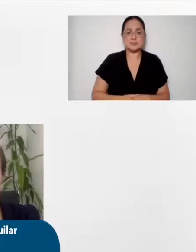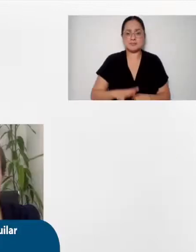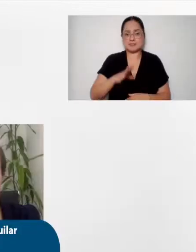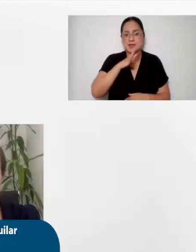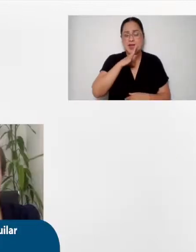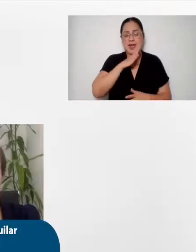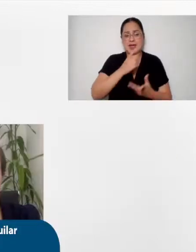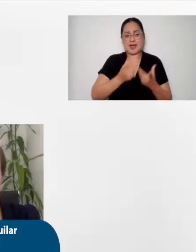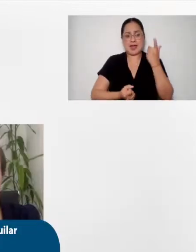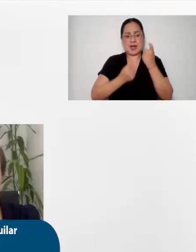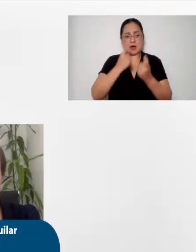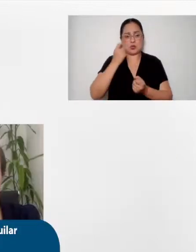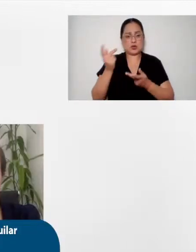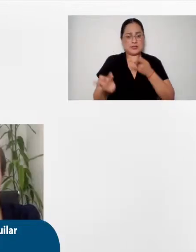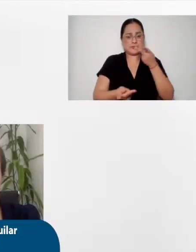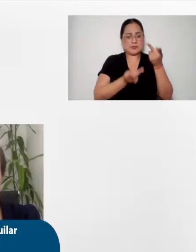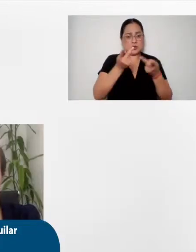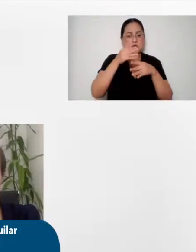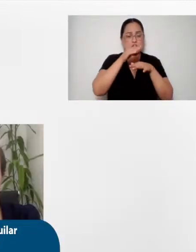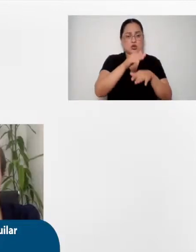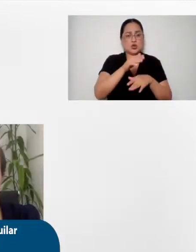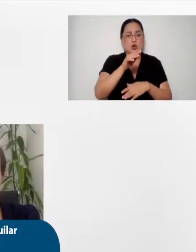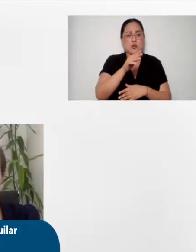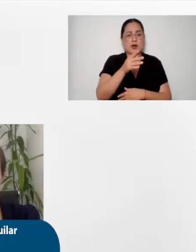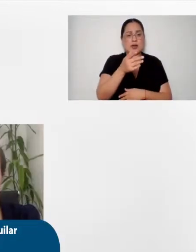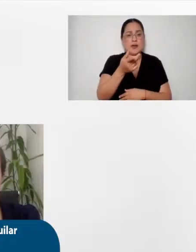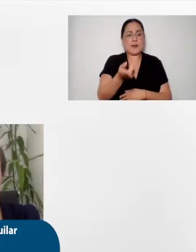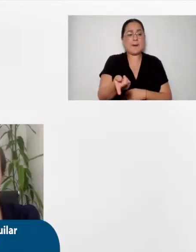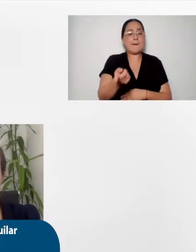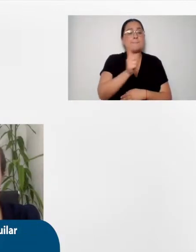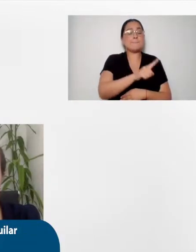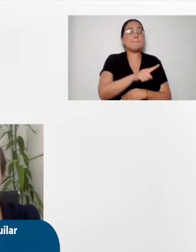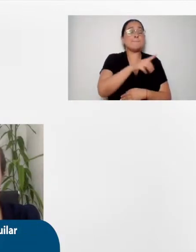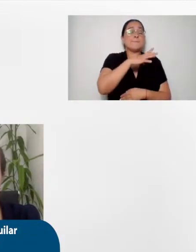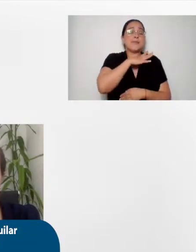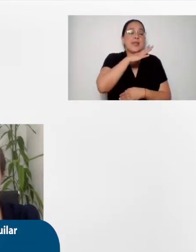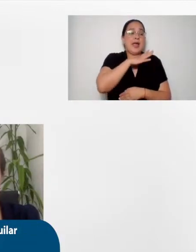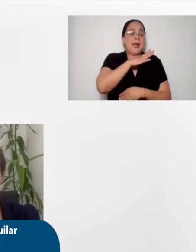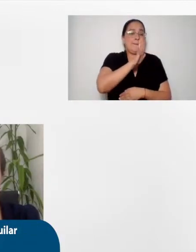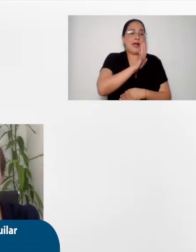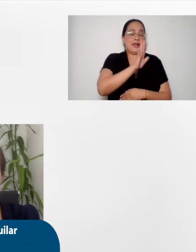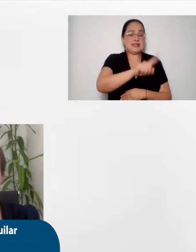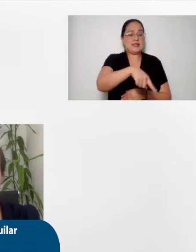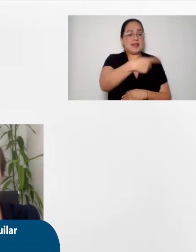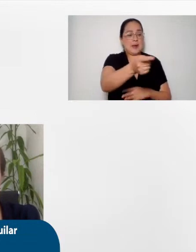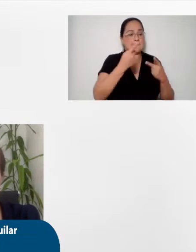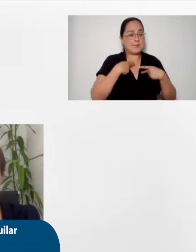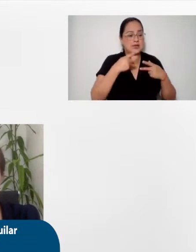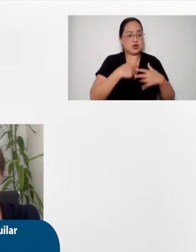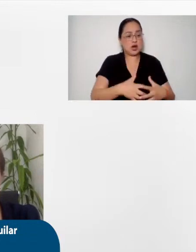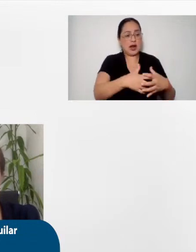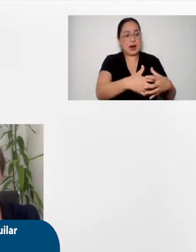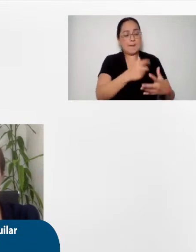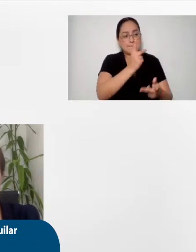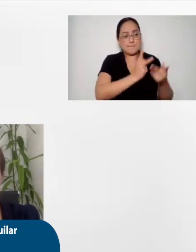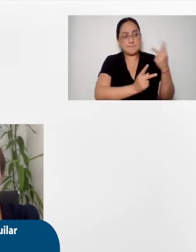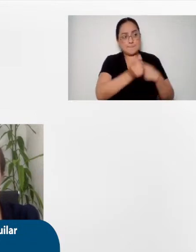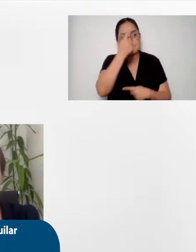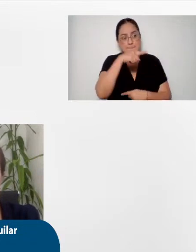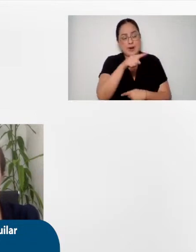preguntas sobre padres de gestación por subrogación. Sé que son temas que tal vez tú puedas conocer, no sé si